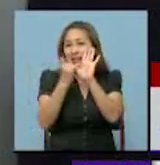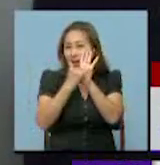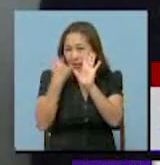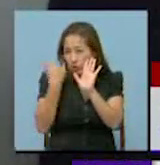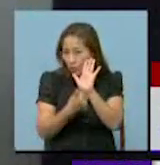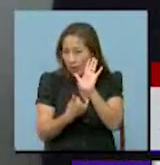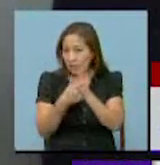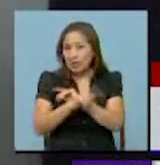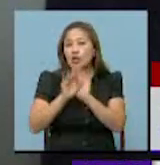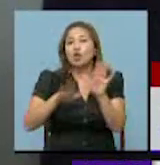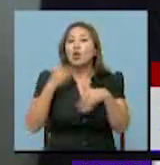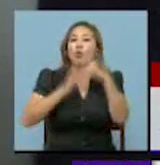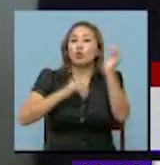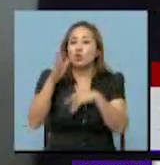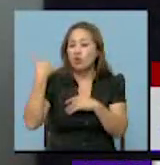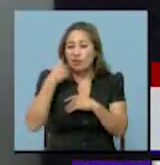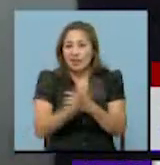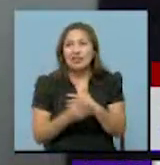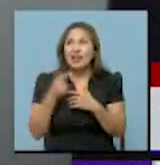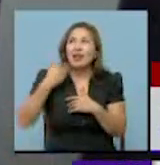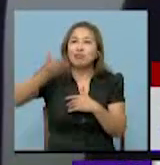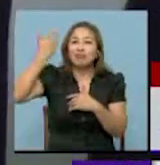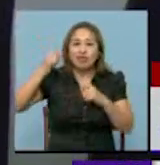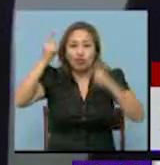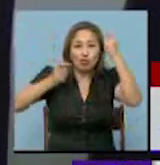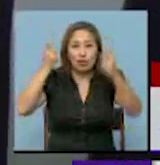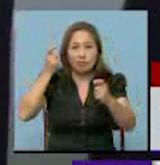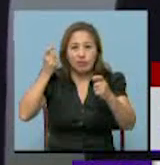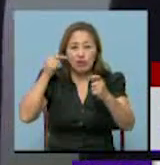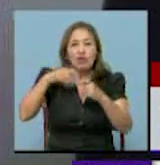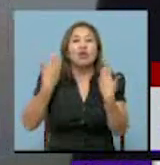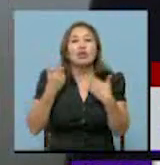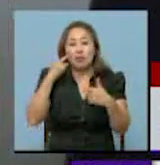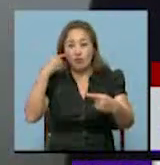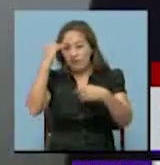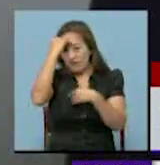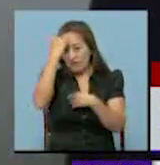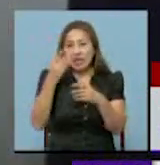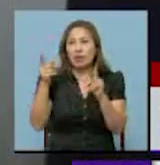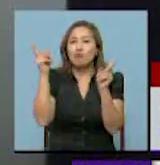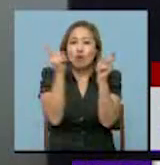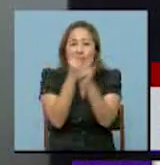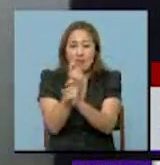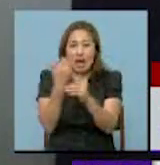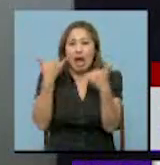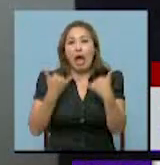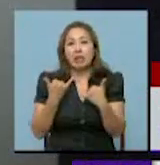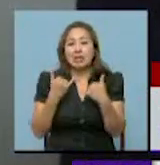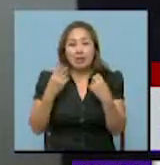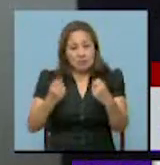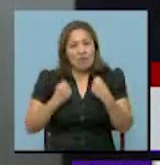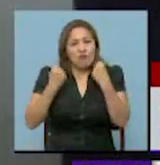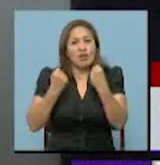estamos construyendo esa Argentina que soñamos. Estamos enfrentando las tormentas de frente con